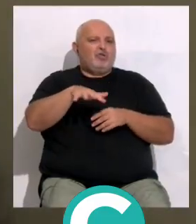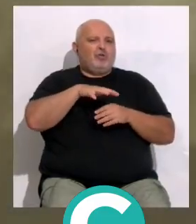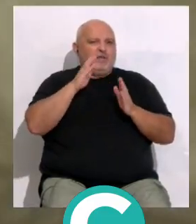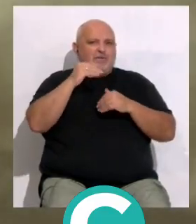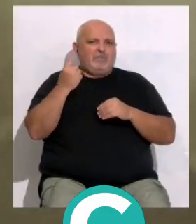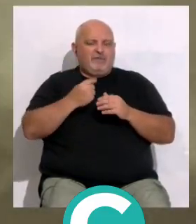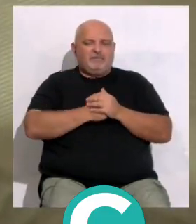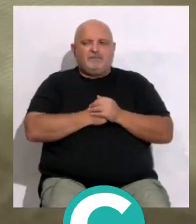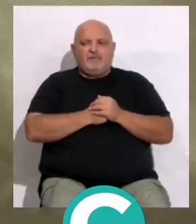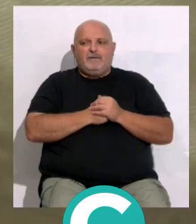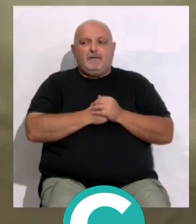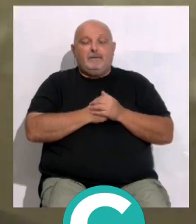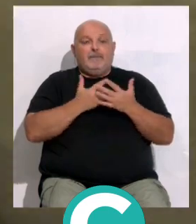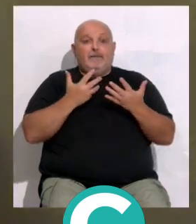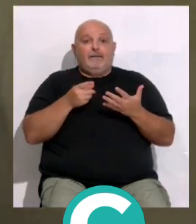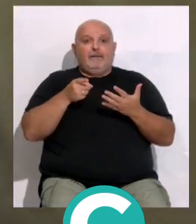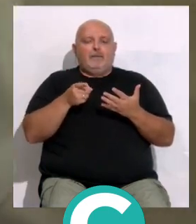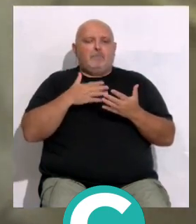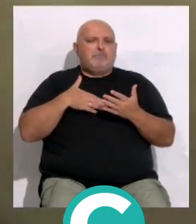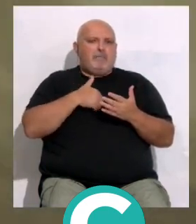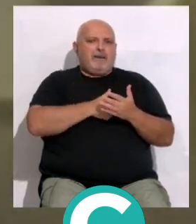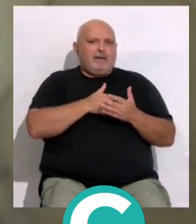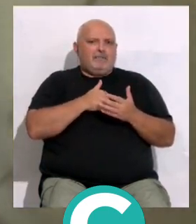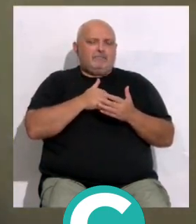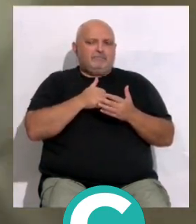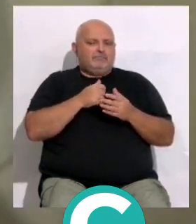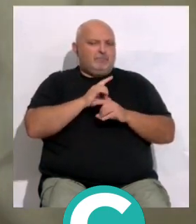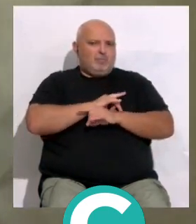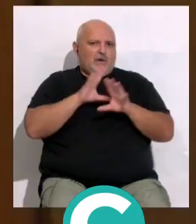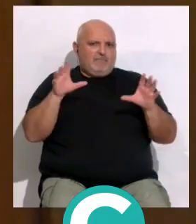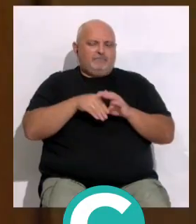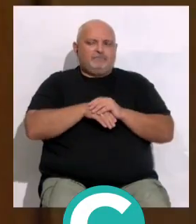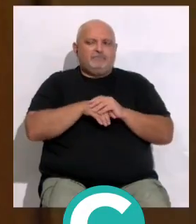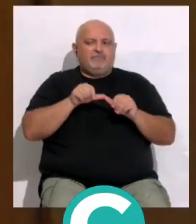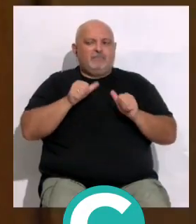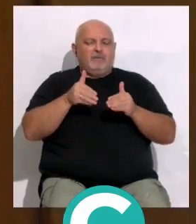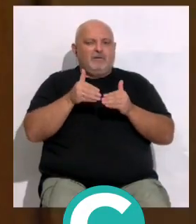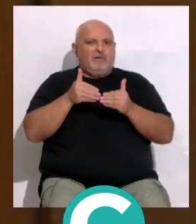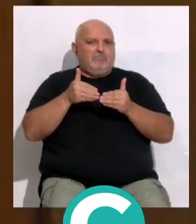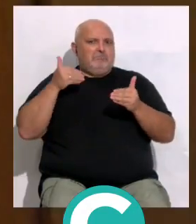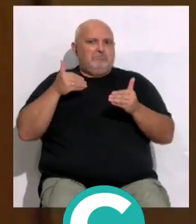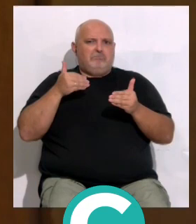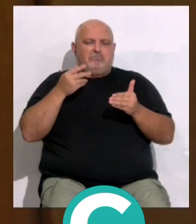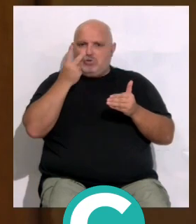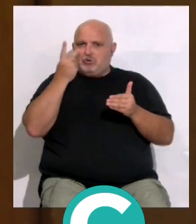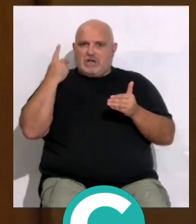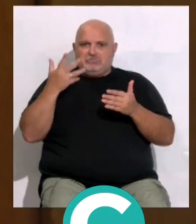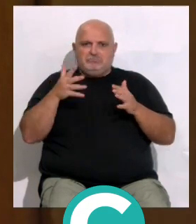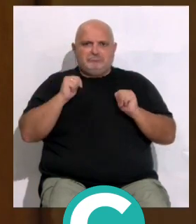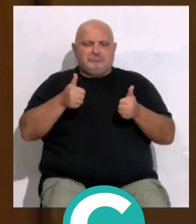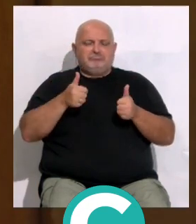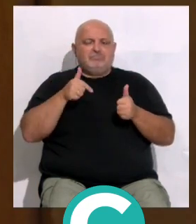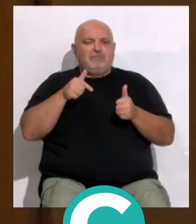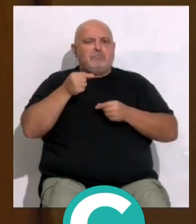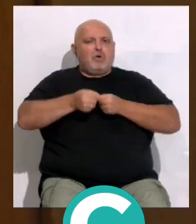atención primaria. Entonces, pues también tiene un papel ahí fundamental. Esto ha empezado pues hace un par de años